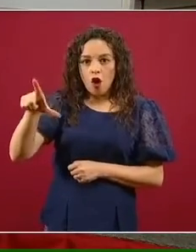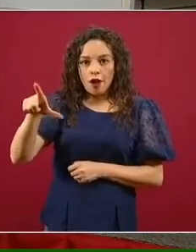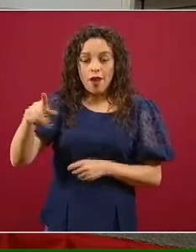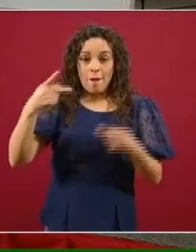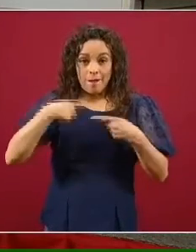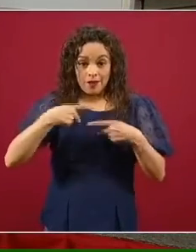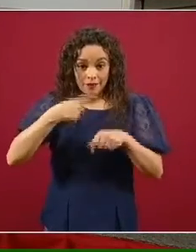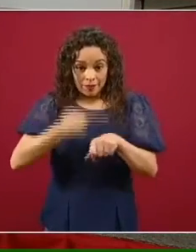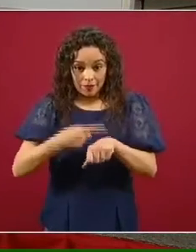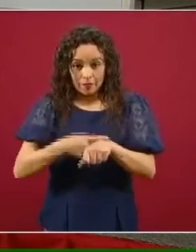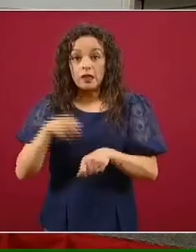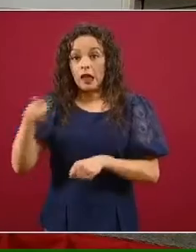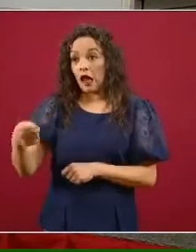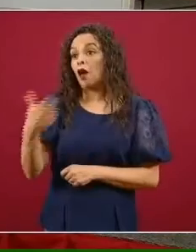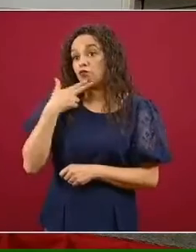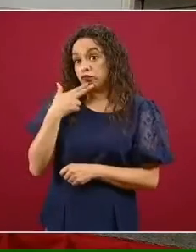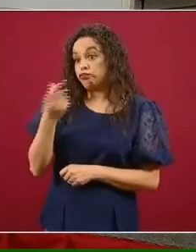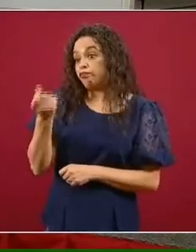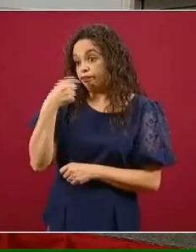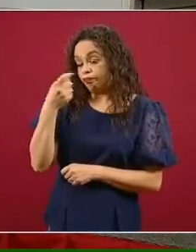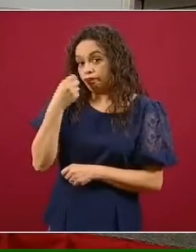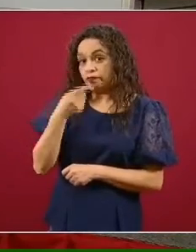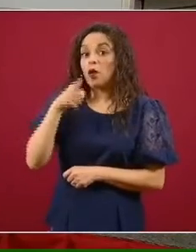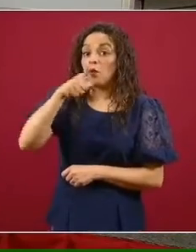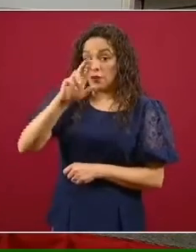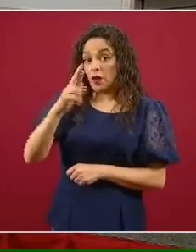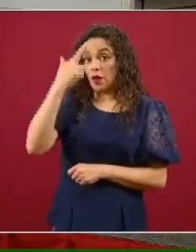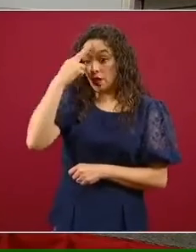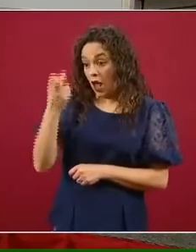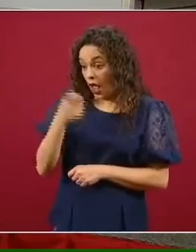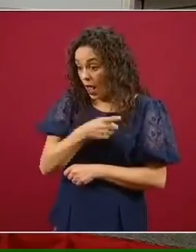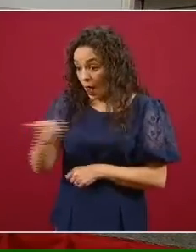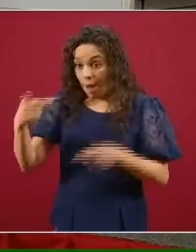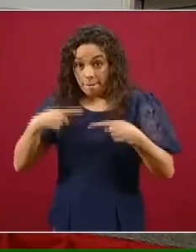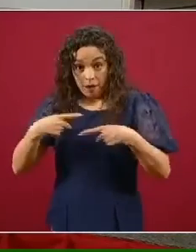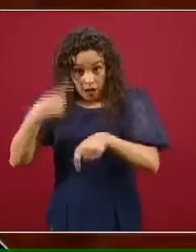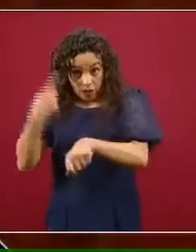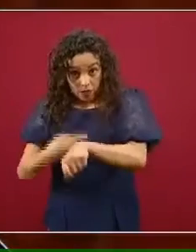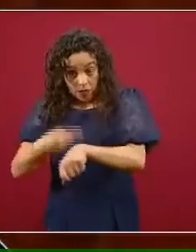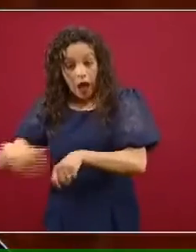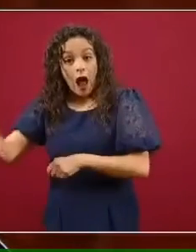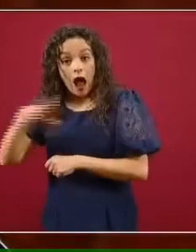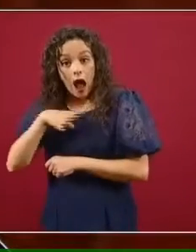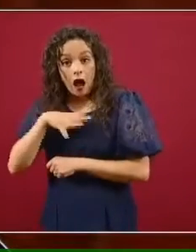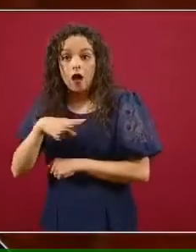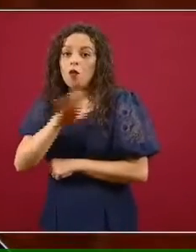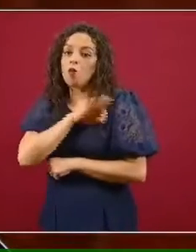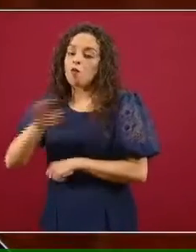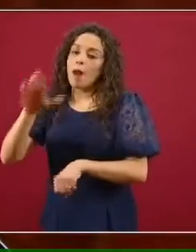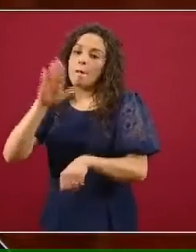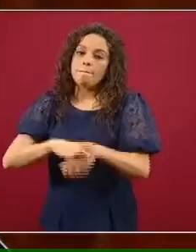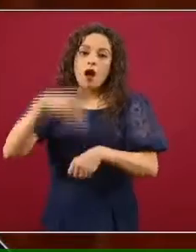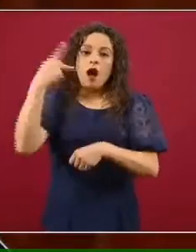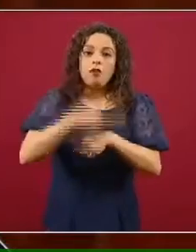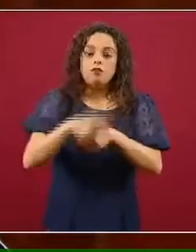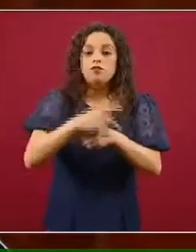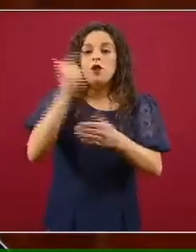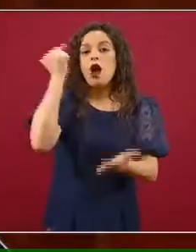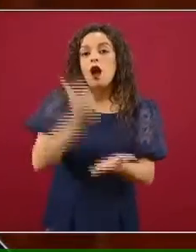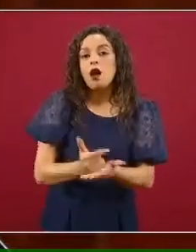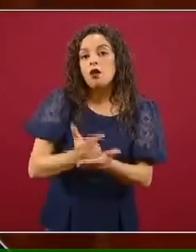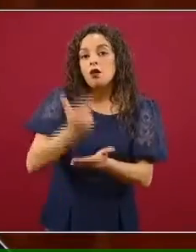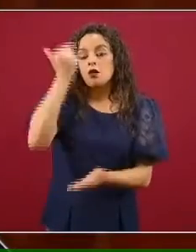las personas, y recordemos de este grupo vulnerable, pues se genera un incremento de riesgo de lesión de